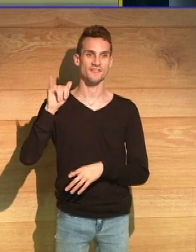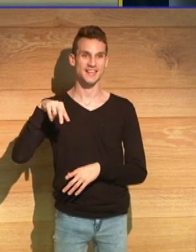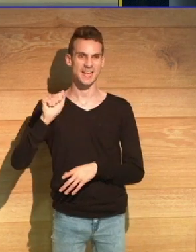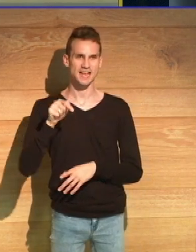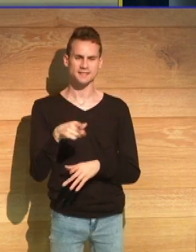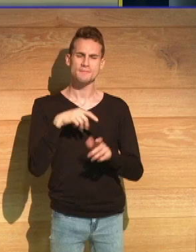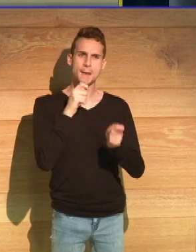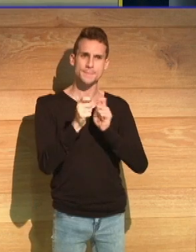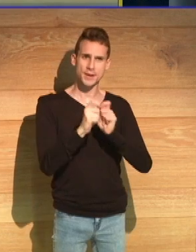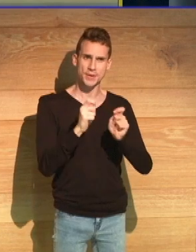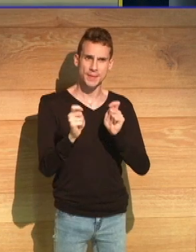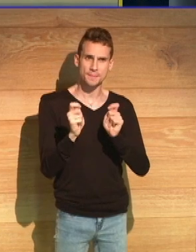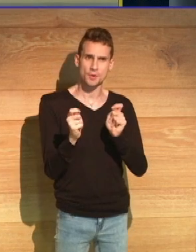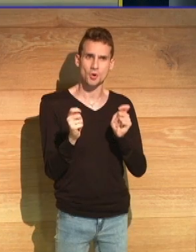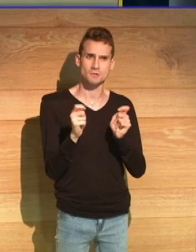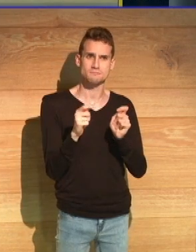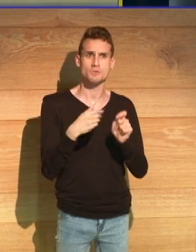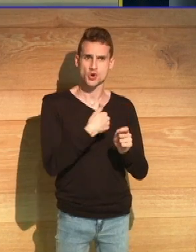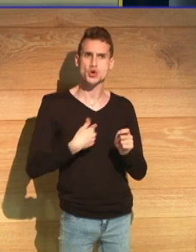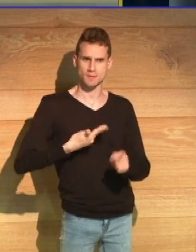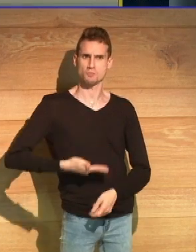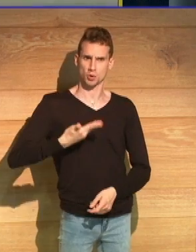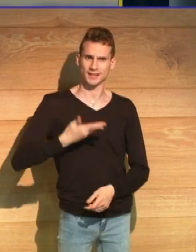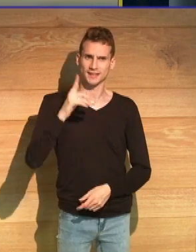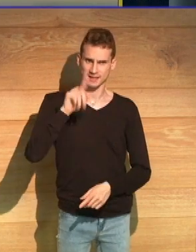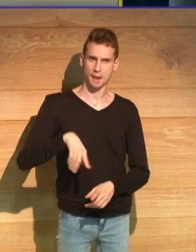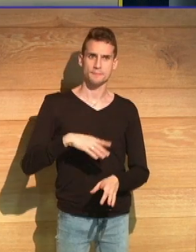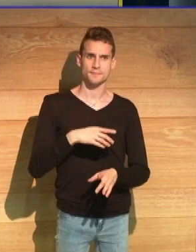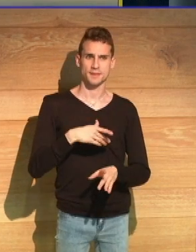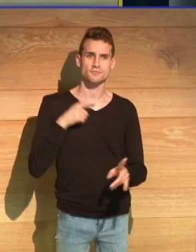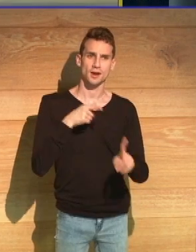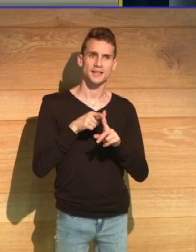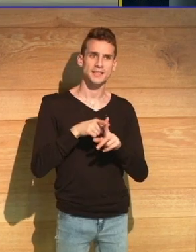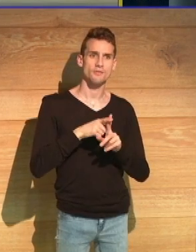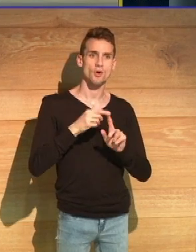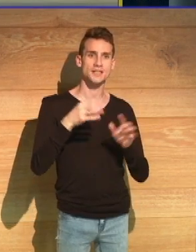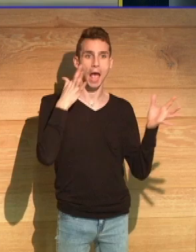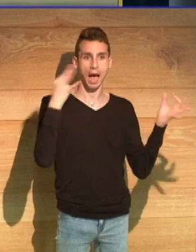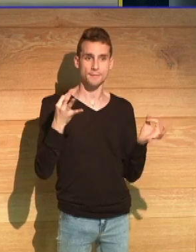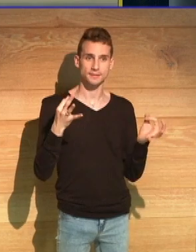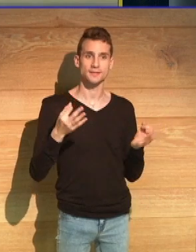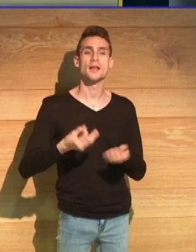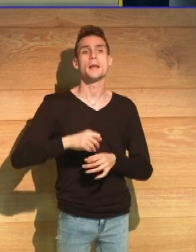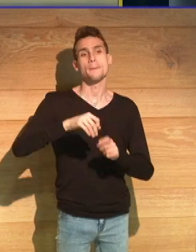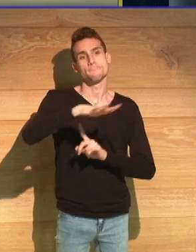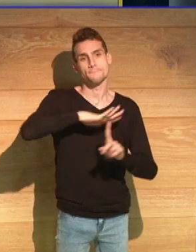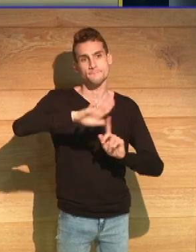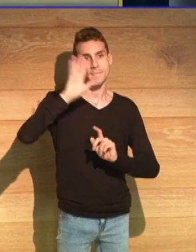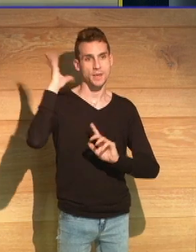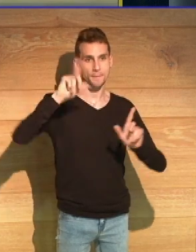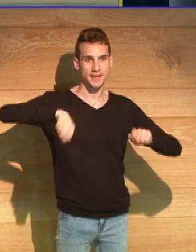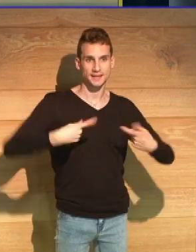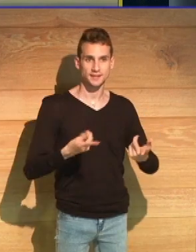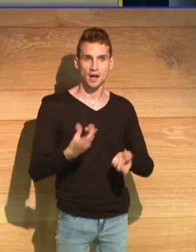periodismo ha desempeñado un papel esencial también en denunciar las amenazas medioambientales de las que se dio